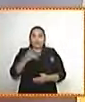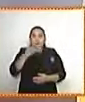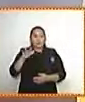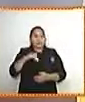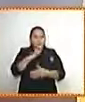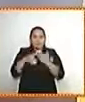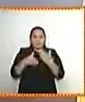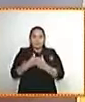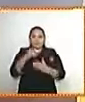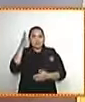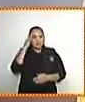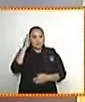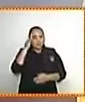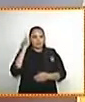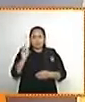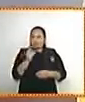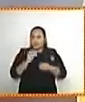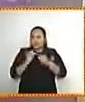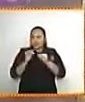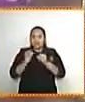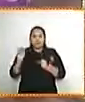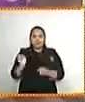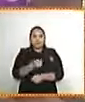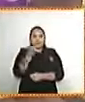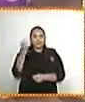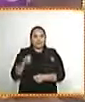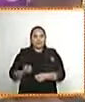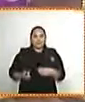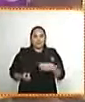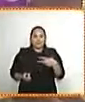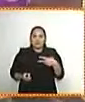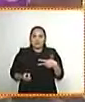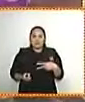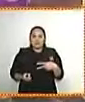muchísima suerte porque a continuación vamos a conocer el primer número ganador. Primer dígito,